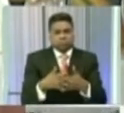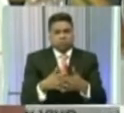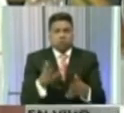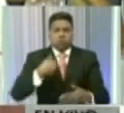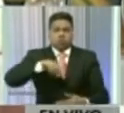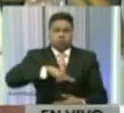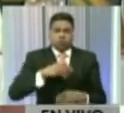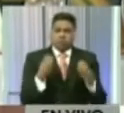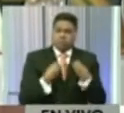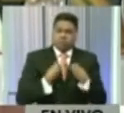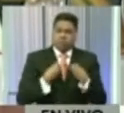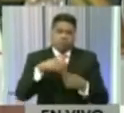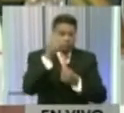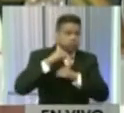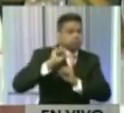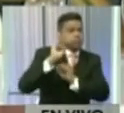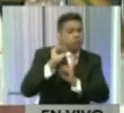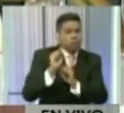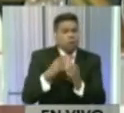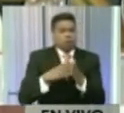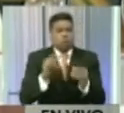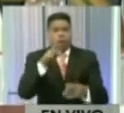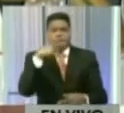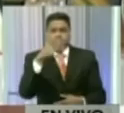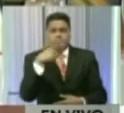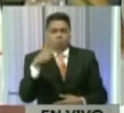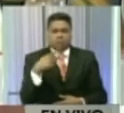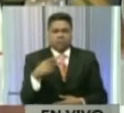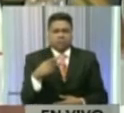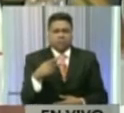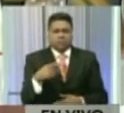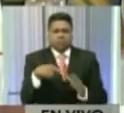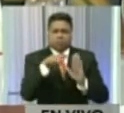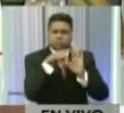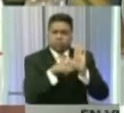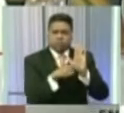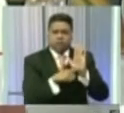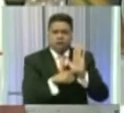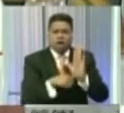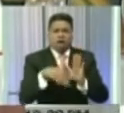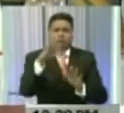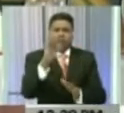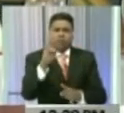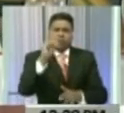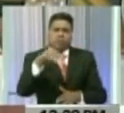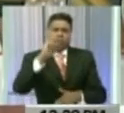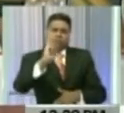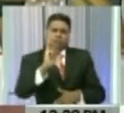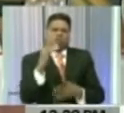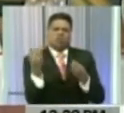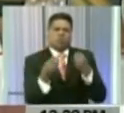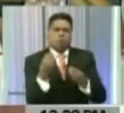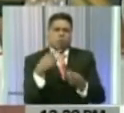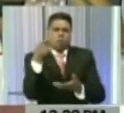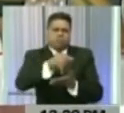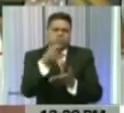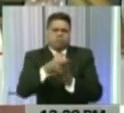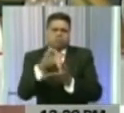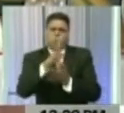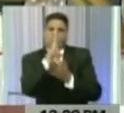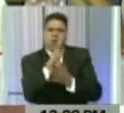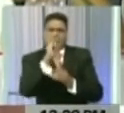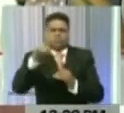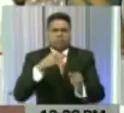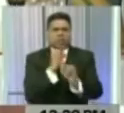y enfrentamos aquí las políticas neoliberales, el recetario monetario del Fondo Internacional, nosotros lo enfrentamos. Y